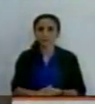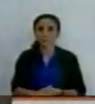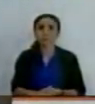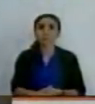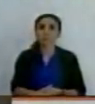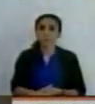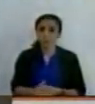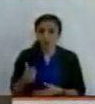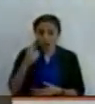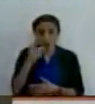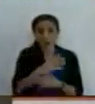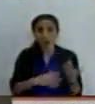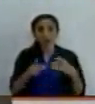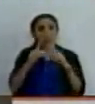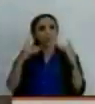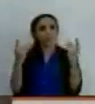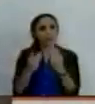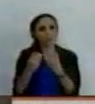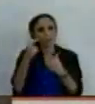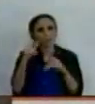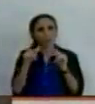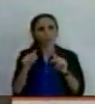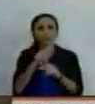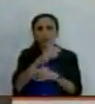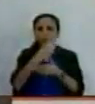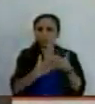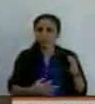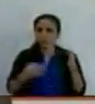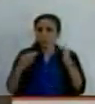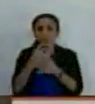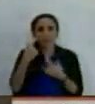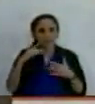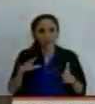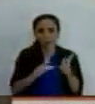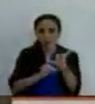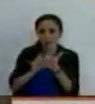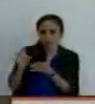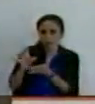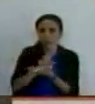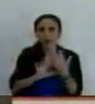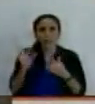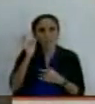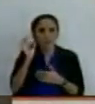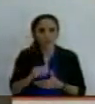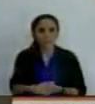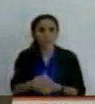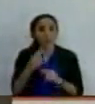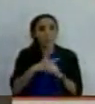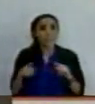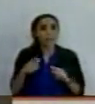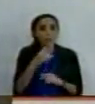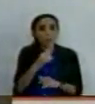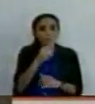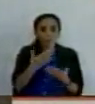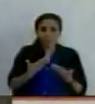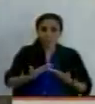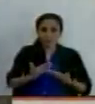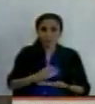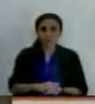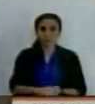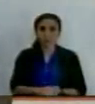Hasta ahora, el Departamento de Estado no ha emitido comunicado que confirme supuesta deportación de Daniela Cabello. Pero mi fuente me indica, su